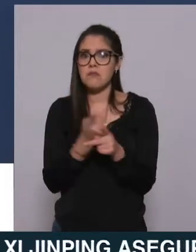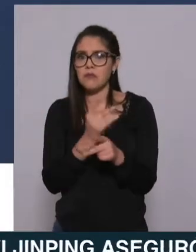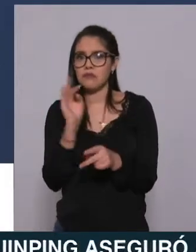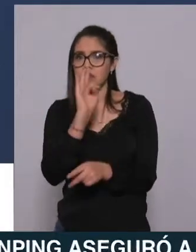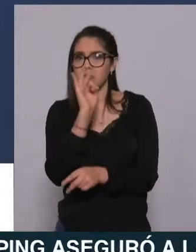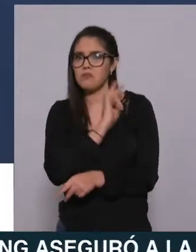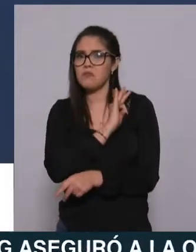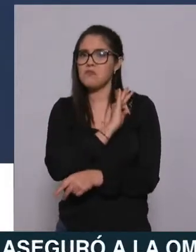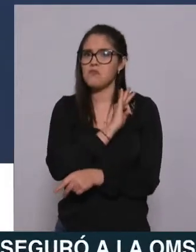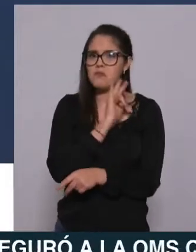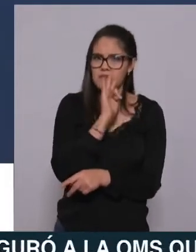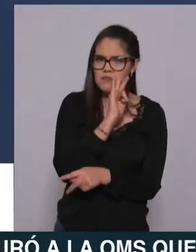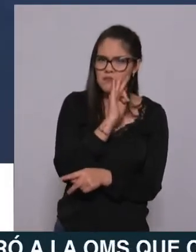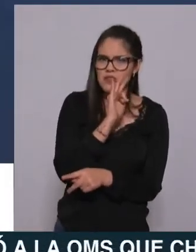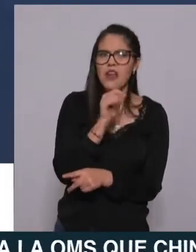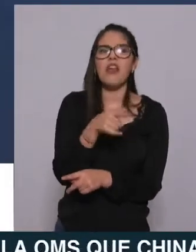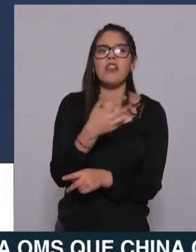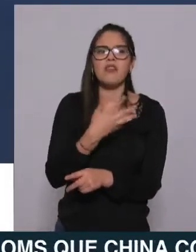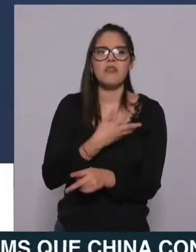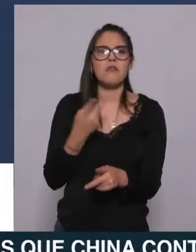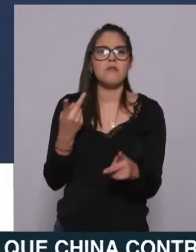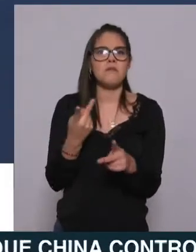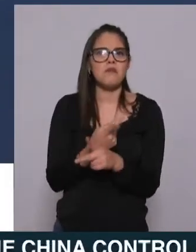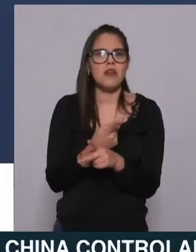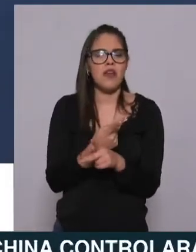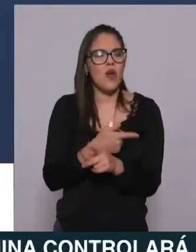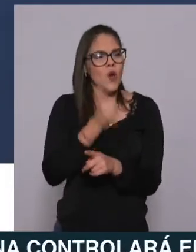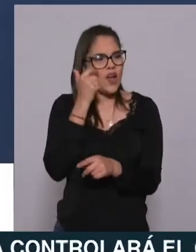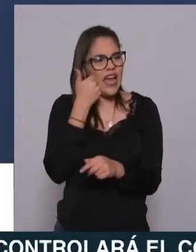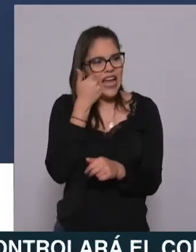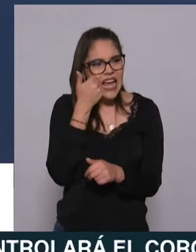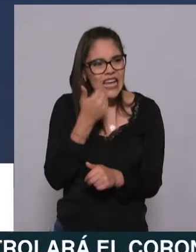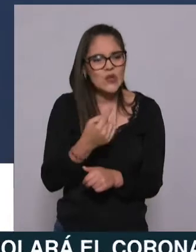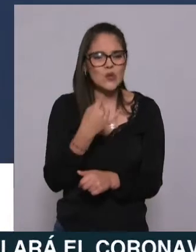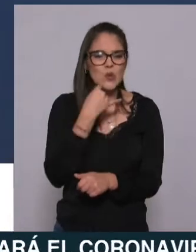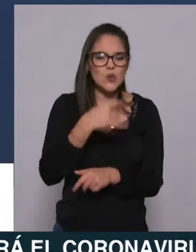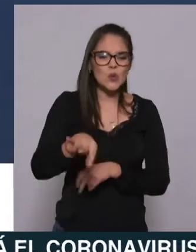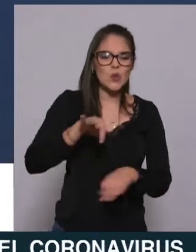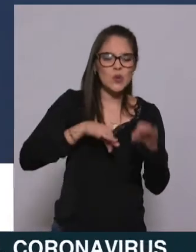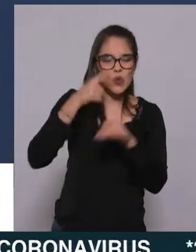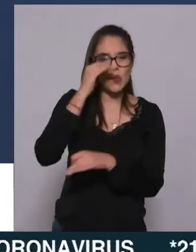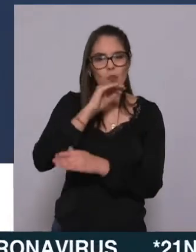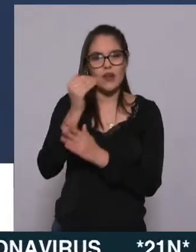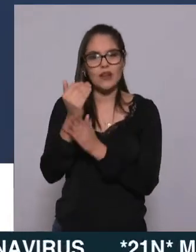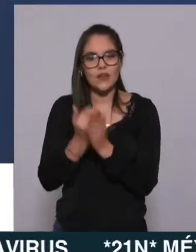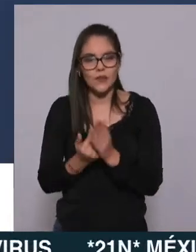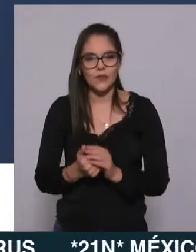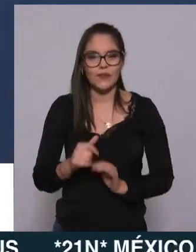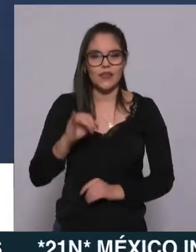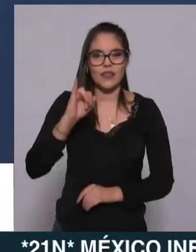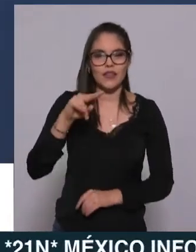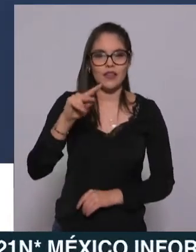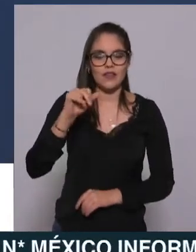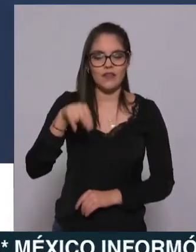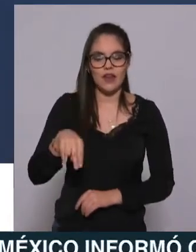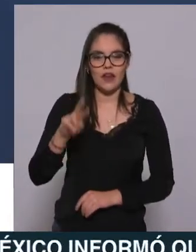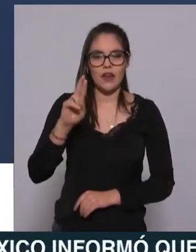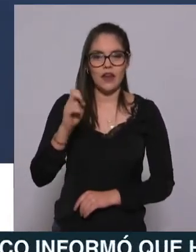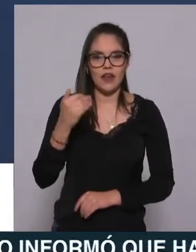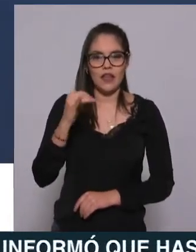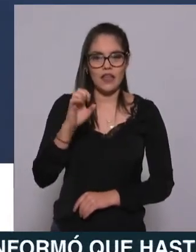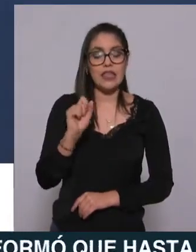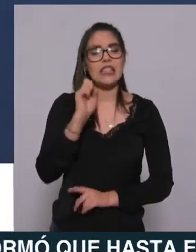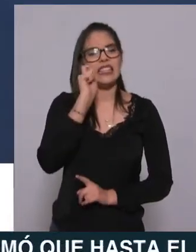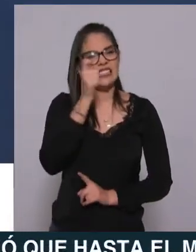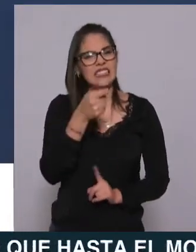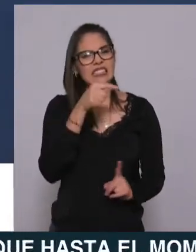negro tramado que hay detrás de la guerra contra las drogas. Ni más ni menos que Iván Reyes Arzate, un